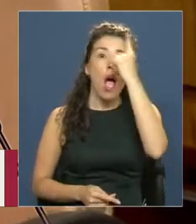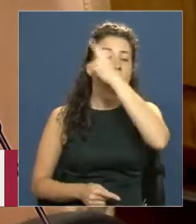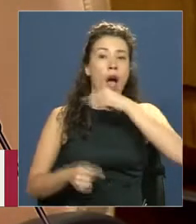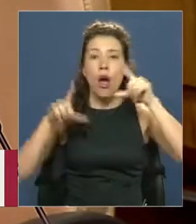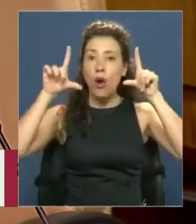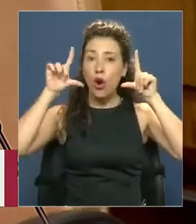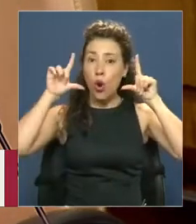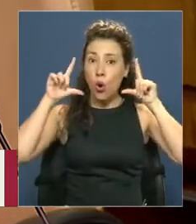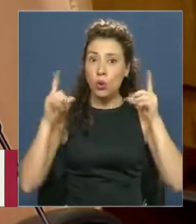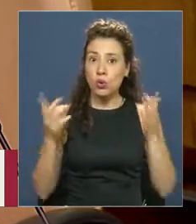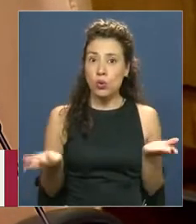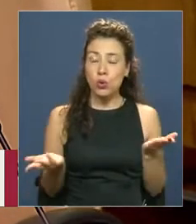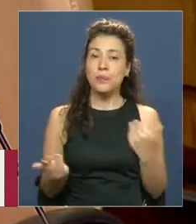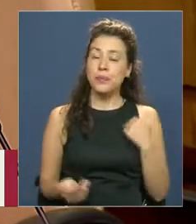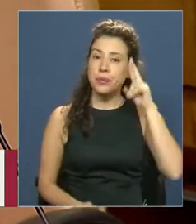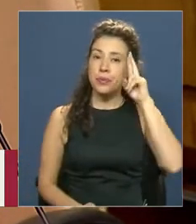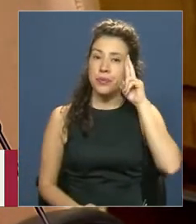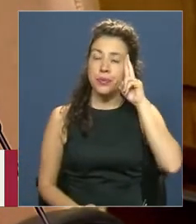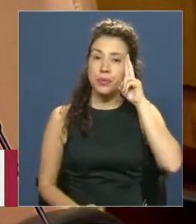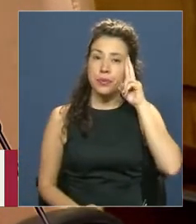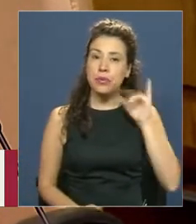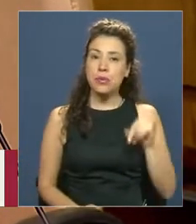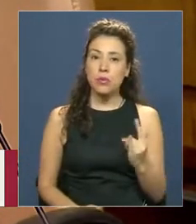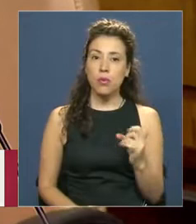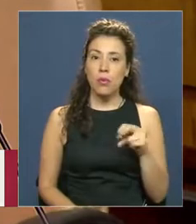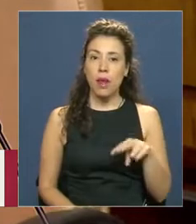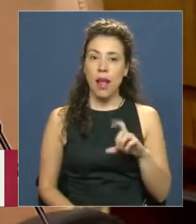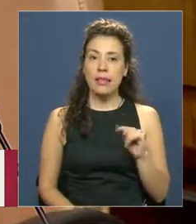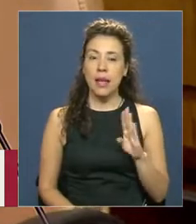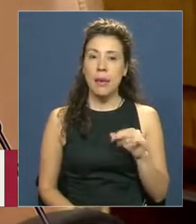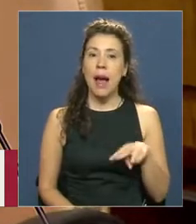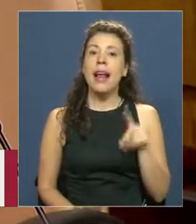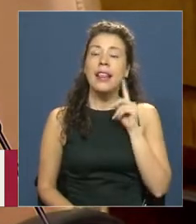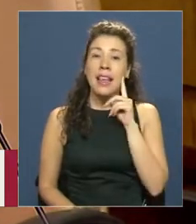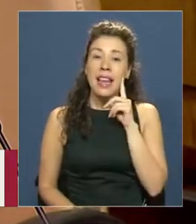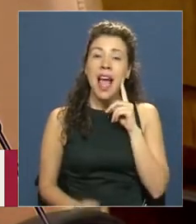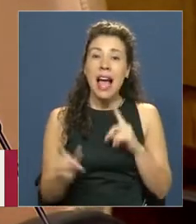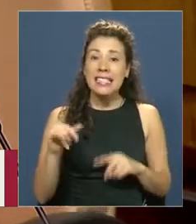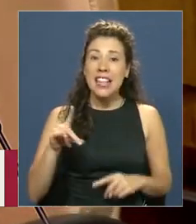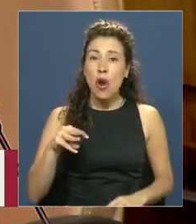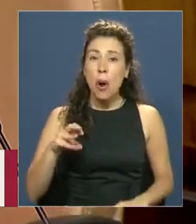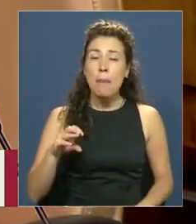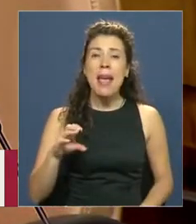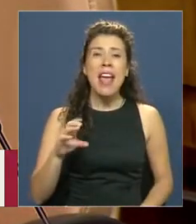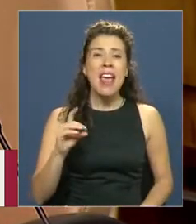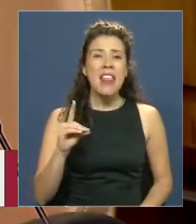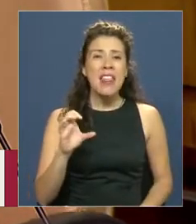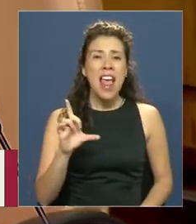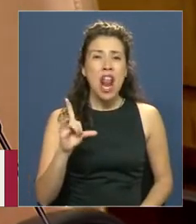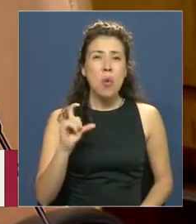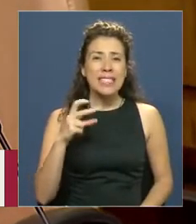Respecto a esto, aprovecho de recordar a Juan Esteban, quien padecía el síndrome de Duchenne y nos acaba de dejar en diciembre del